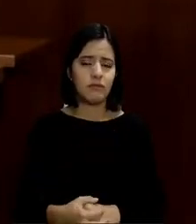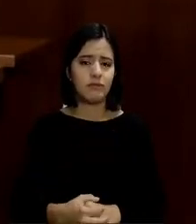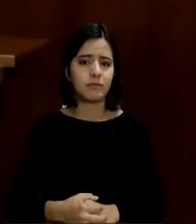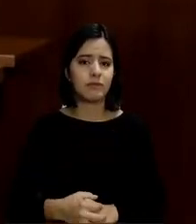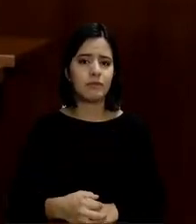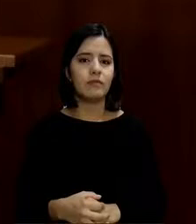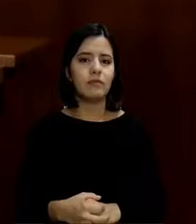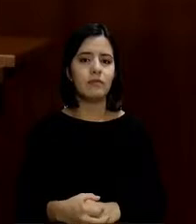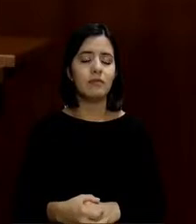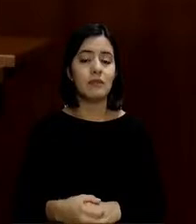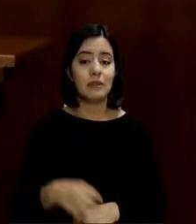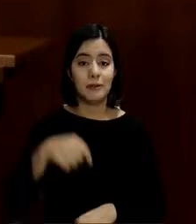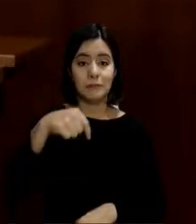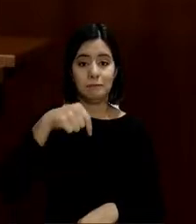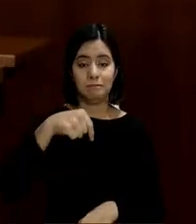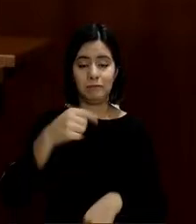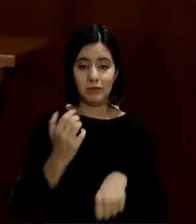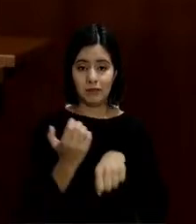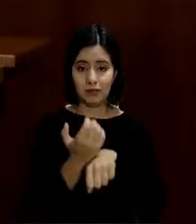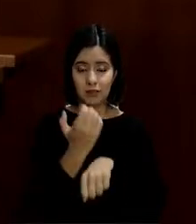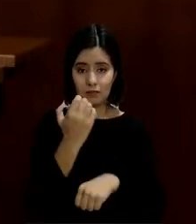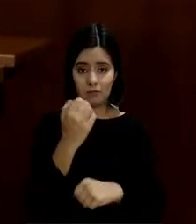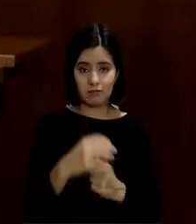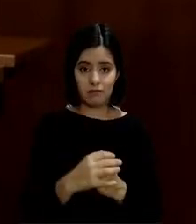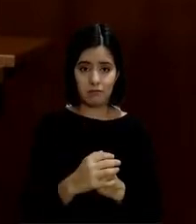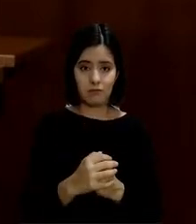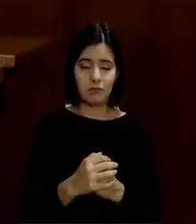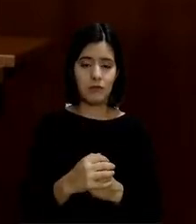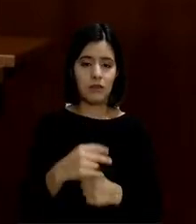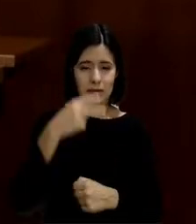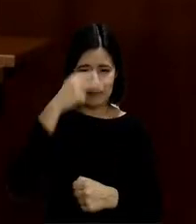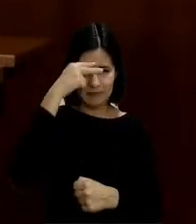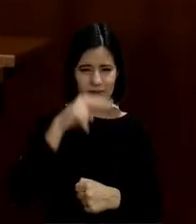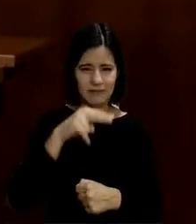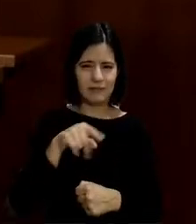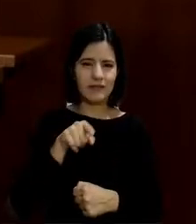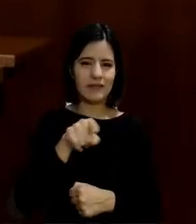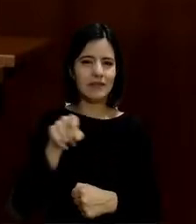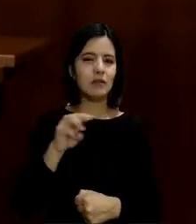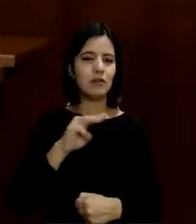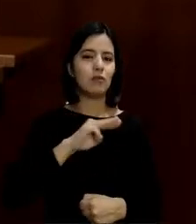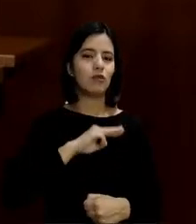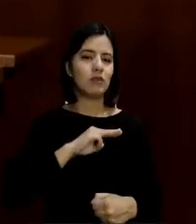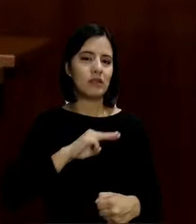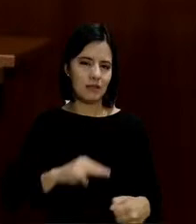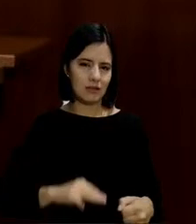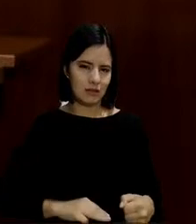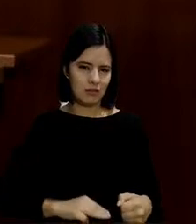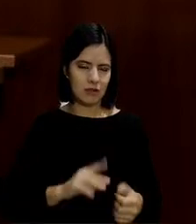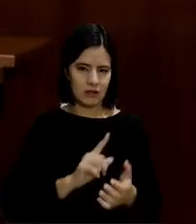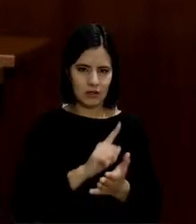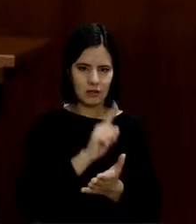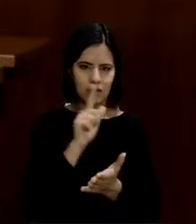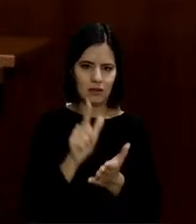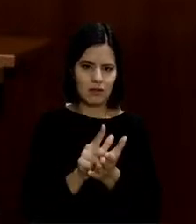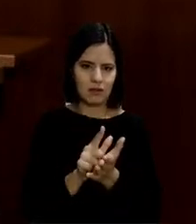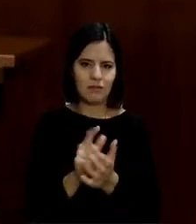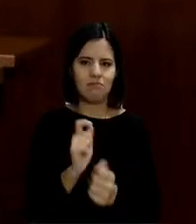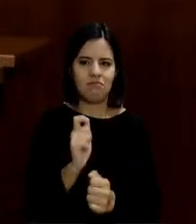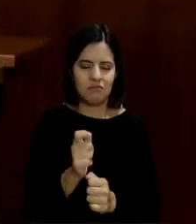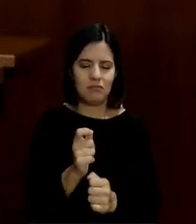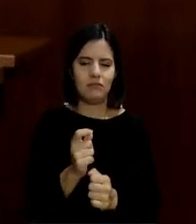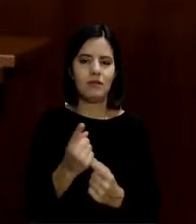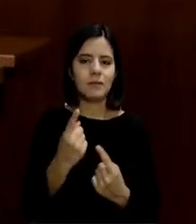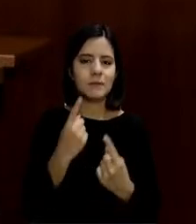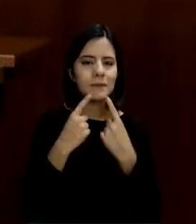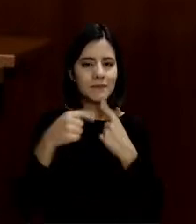nuestra entidad, las legislaciones que rigen el ámbito municipal es la Constitución Política del Estado Libre y Soberano